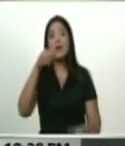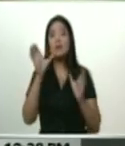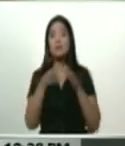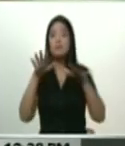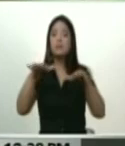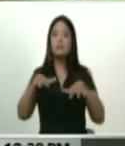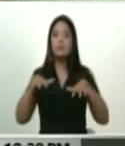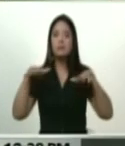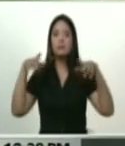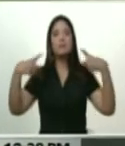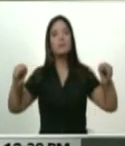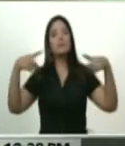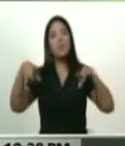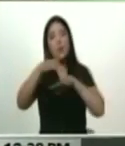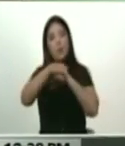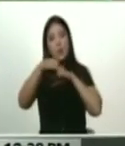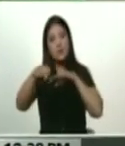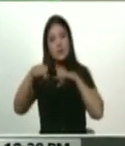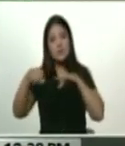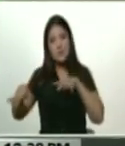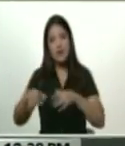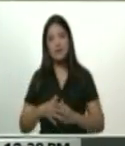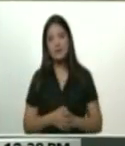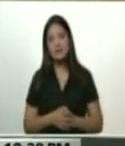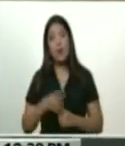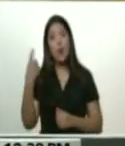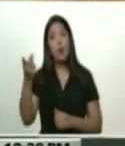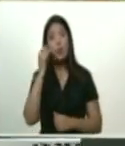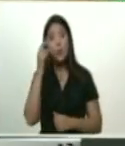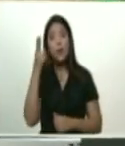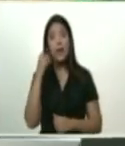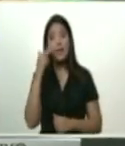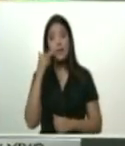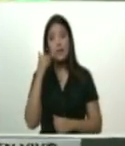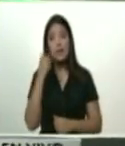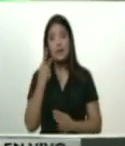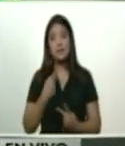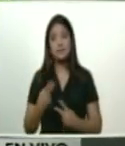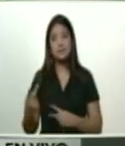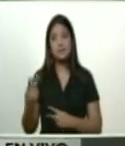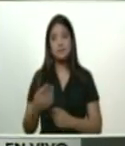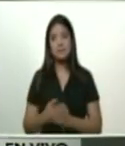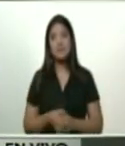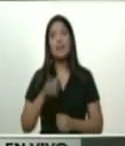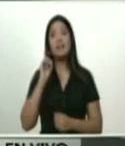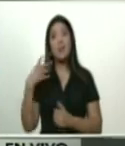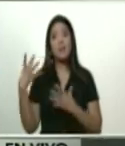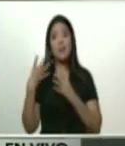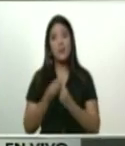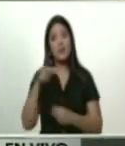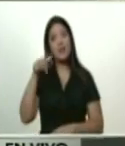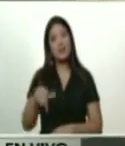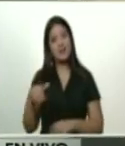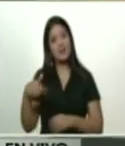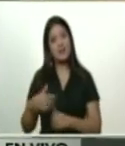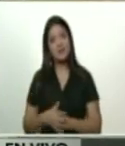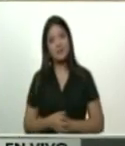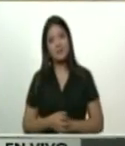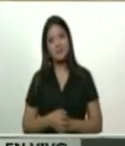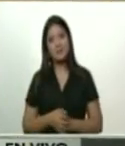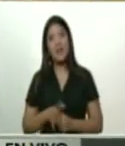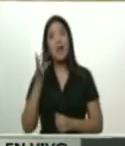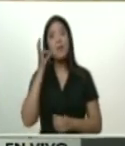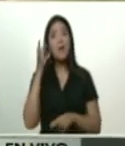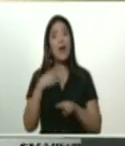Sinfónica Municipal, el negro Nubin Lacain James, que también está aquí con nosotros, y la